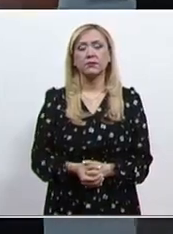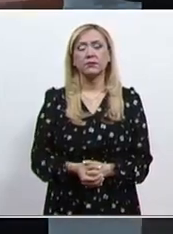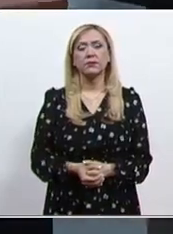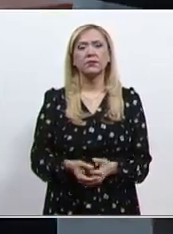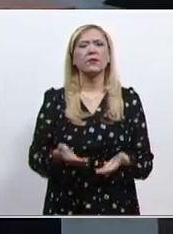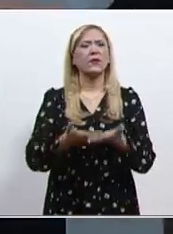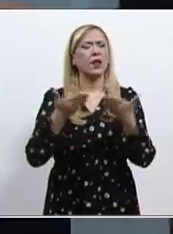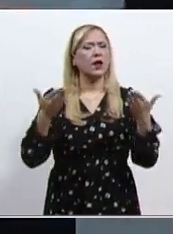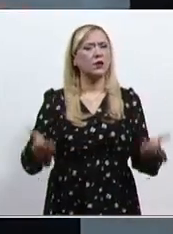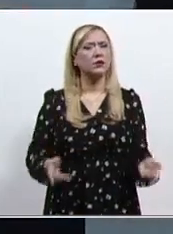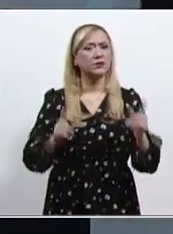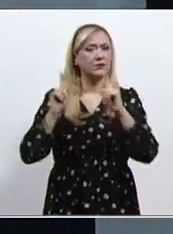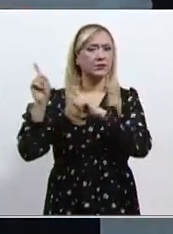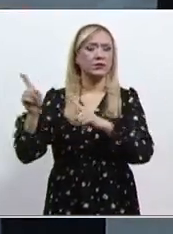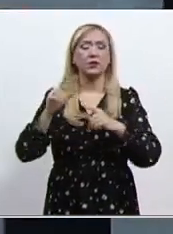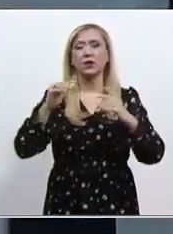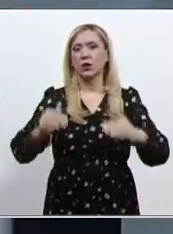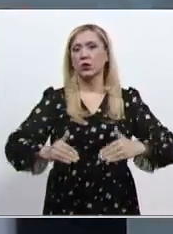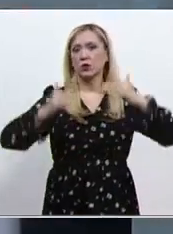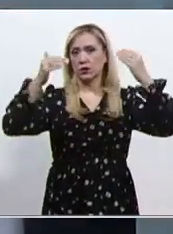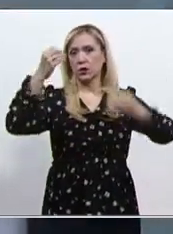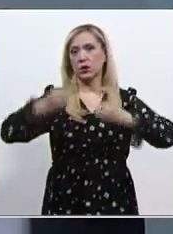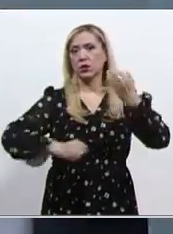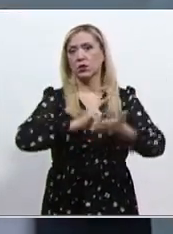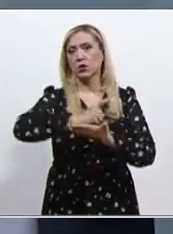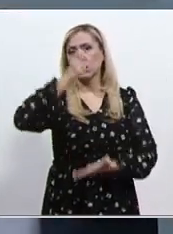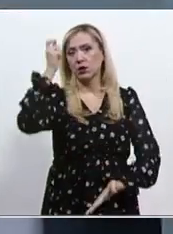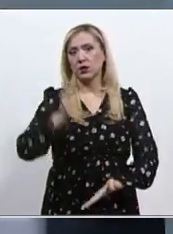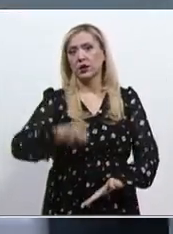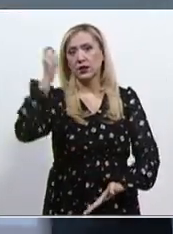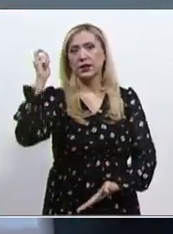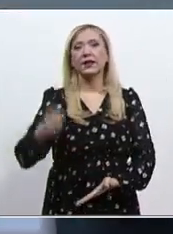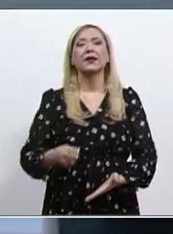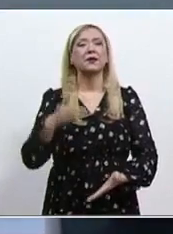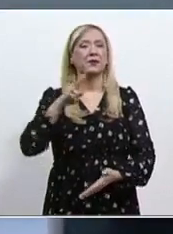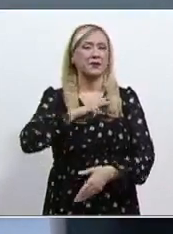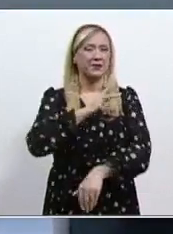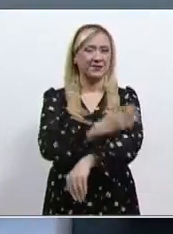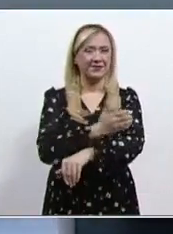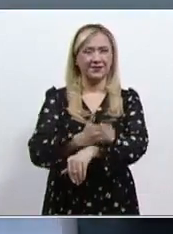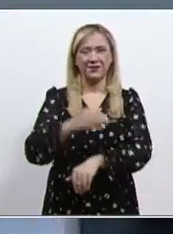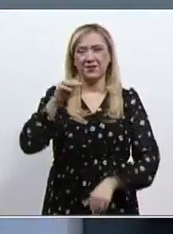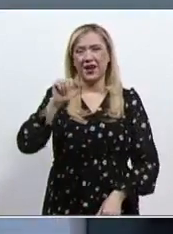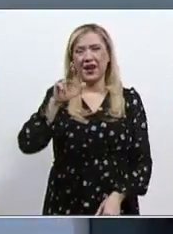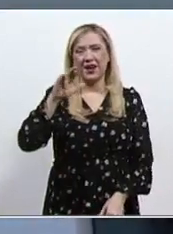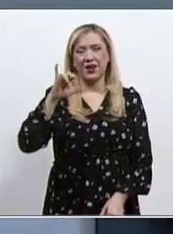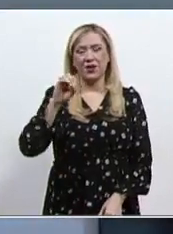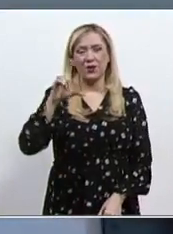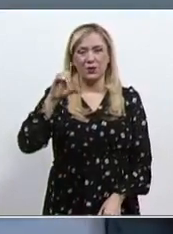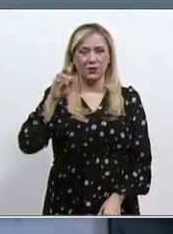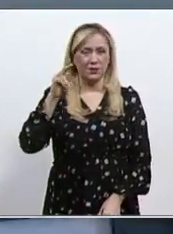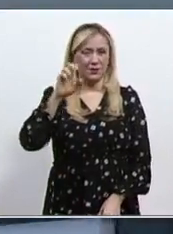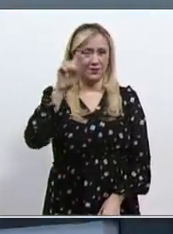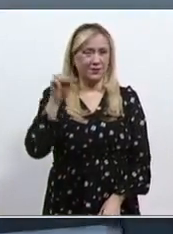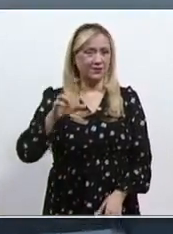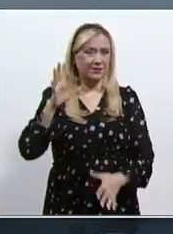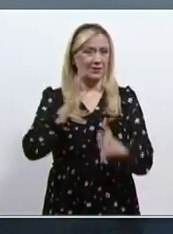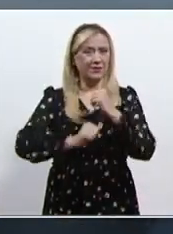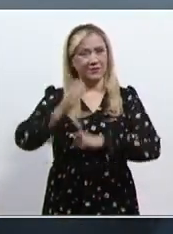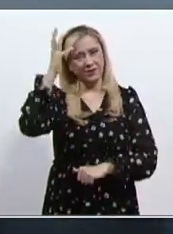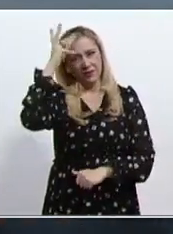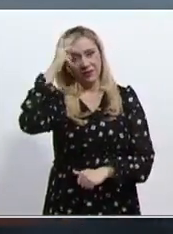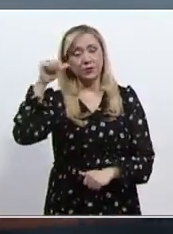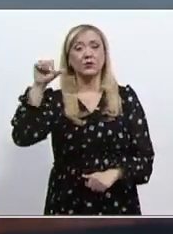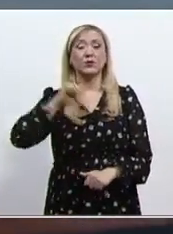y vámonos directo al edificio sede de la suprema corte con mi compañero Mario López Peña quien nos tiene toda la información sobre la recepción de la nueva